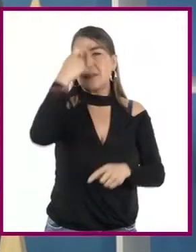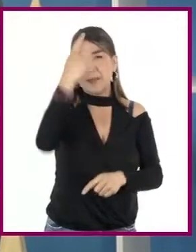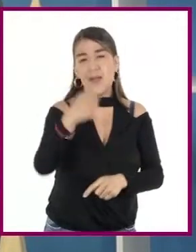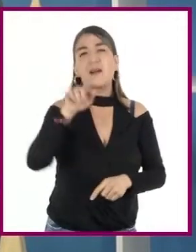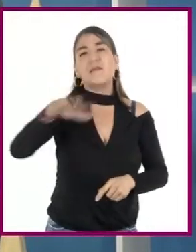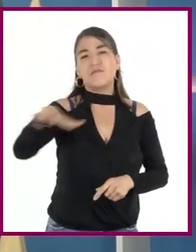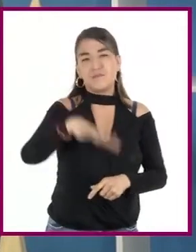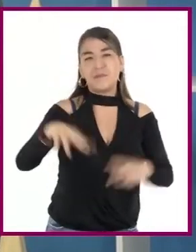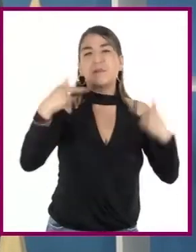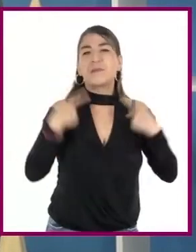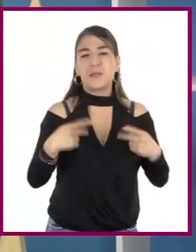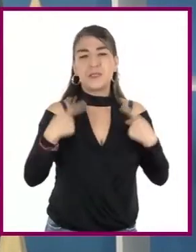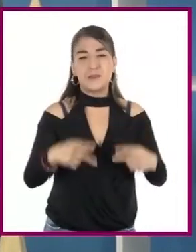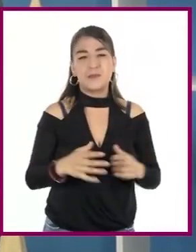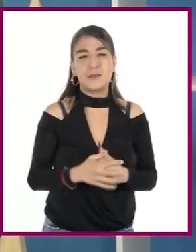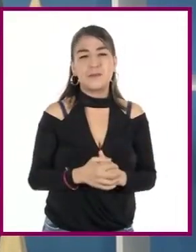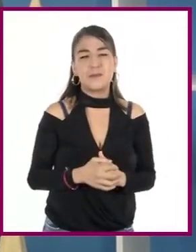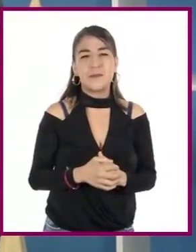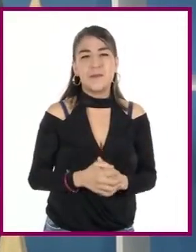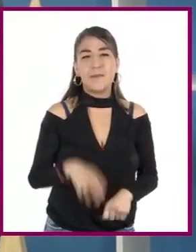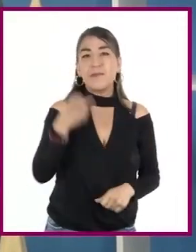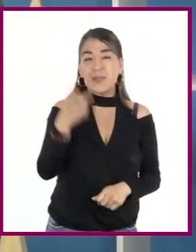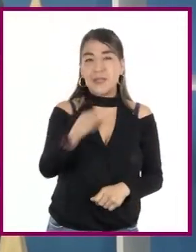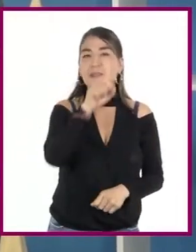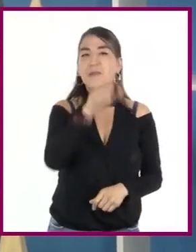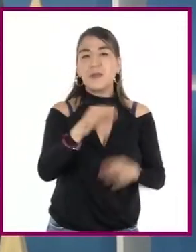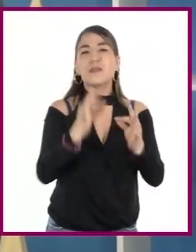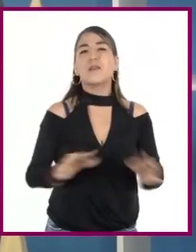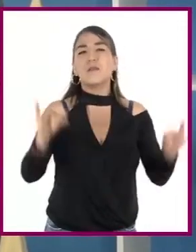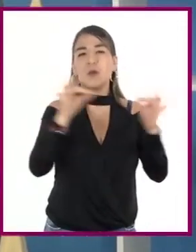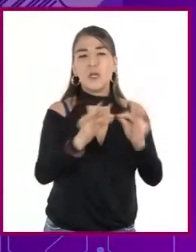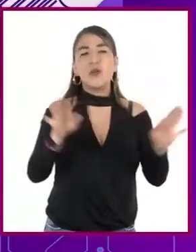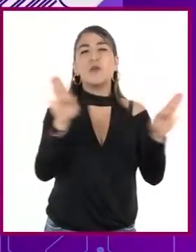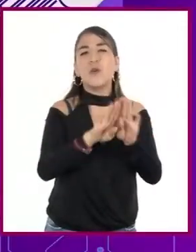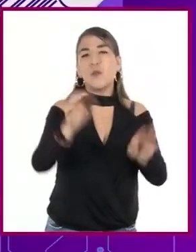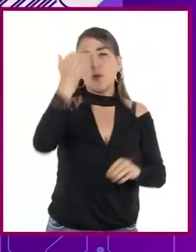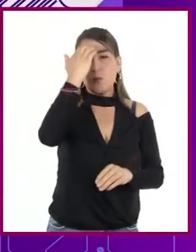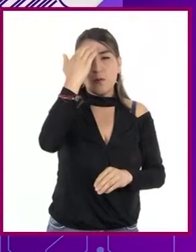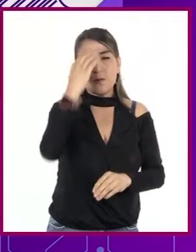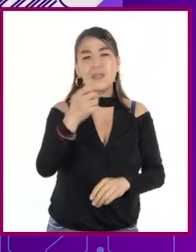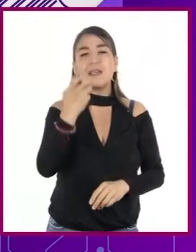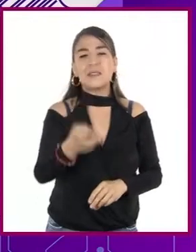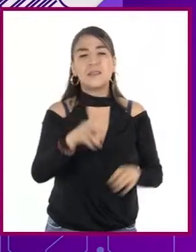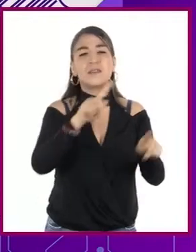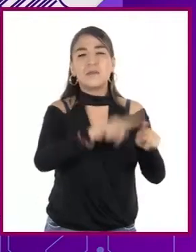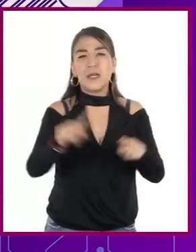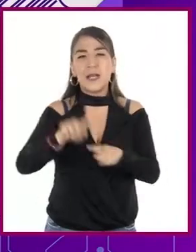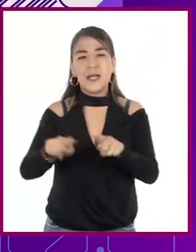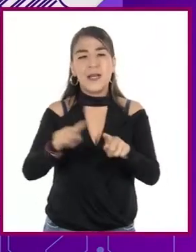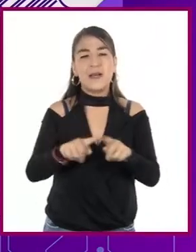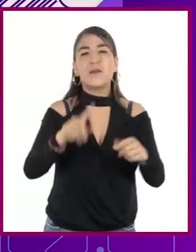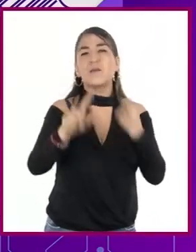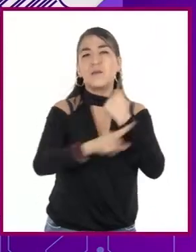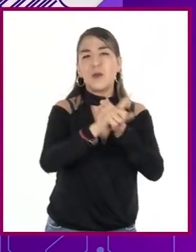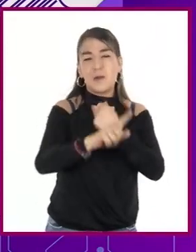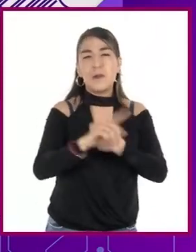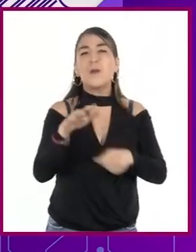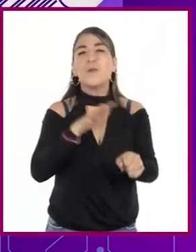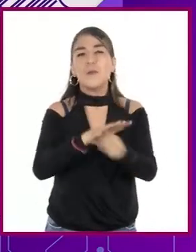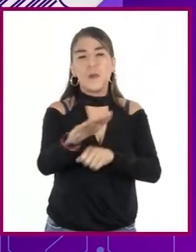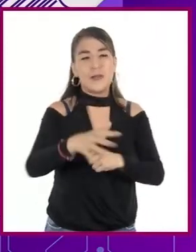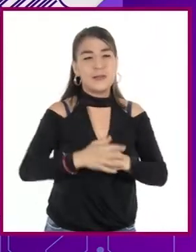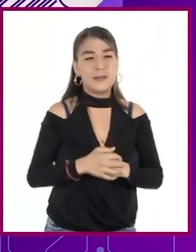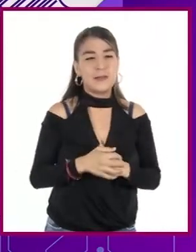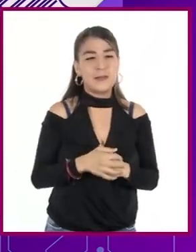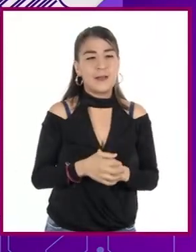personas. De ahí la importancia de conocer los elementos de los conflictos que son